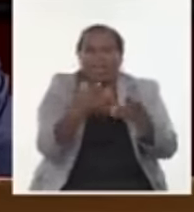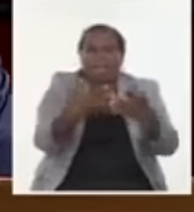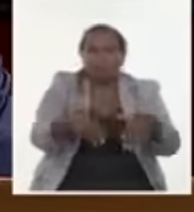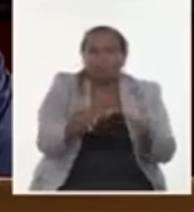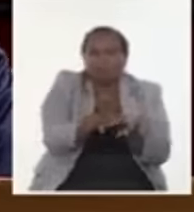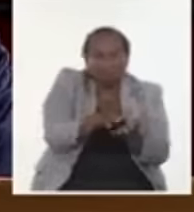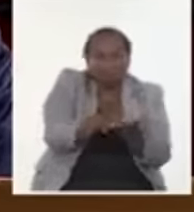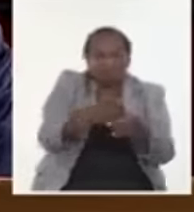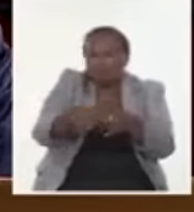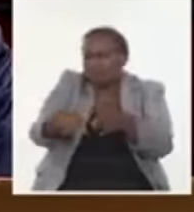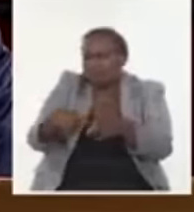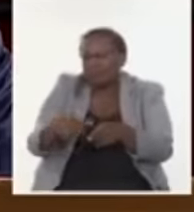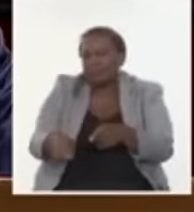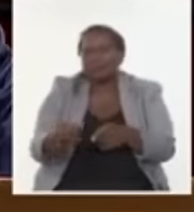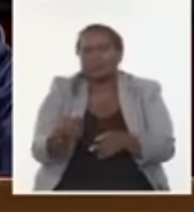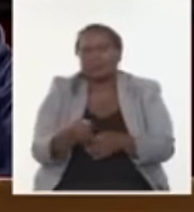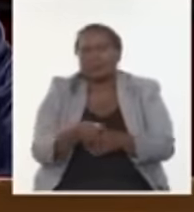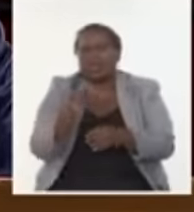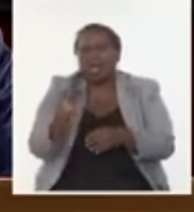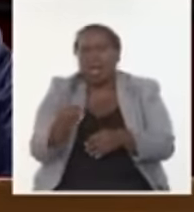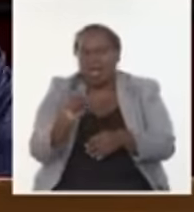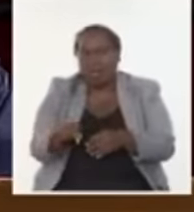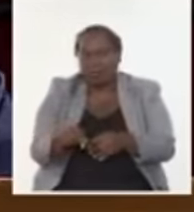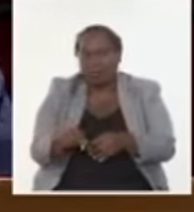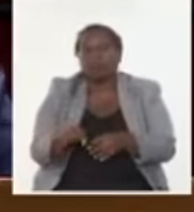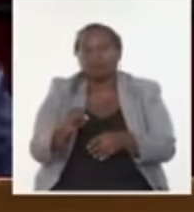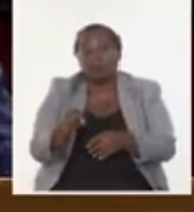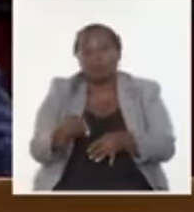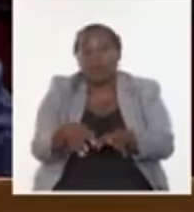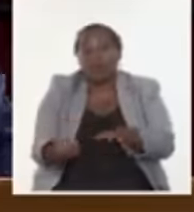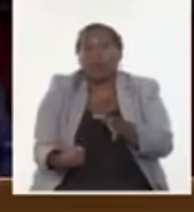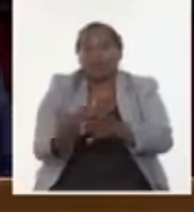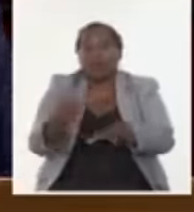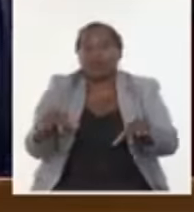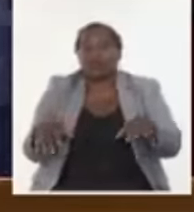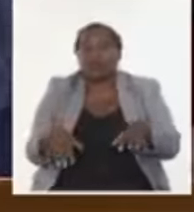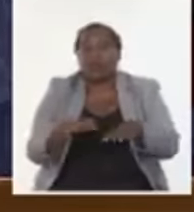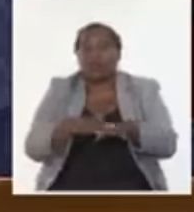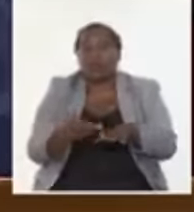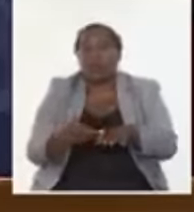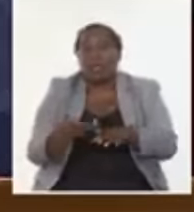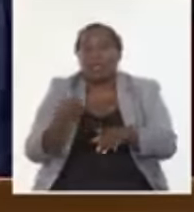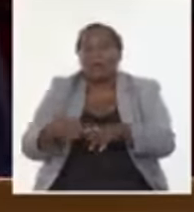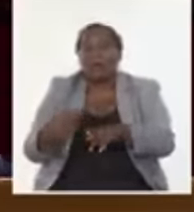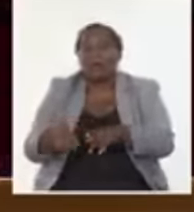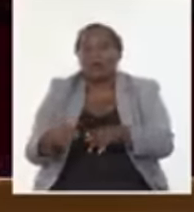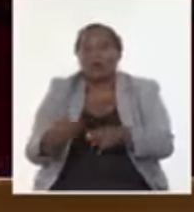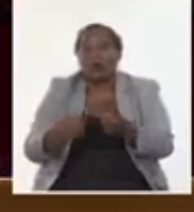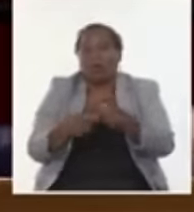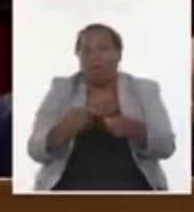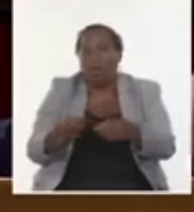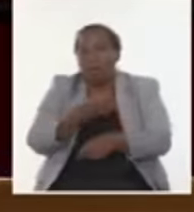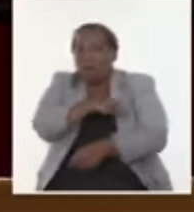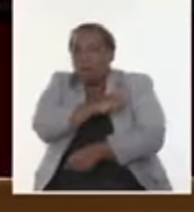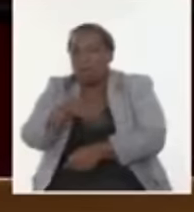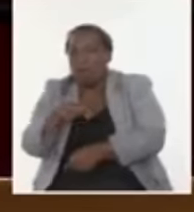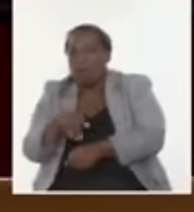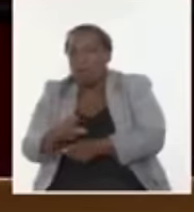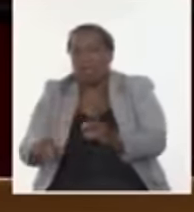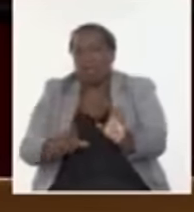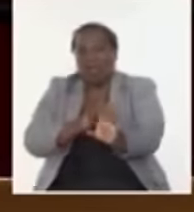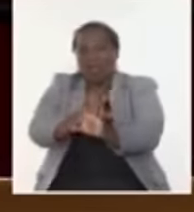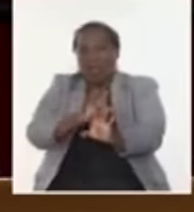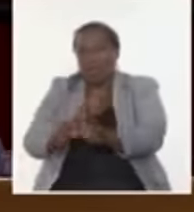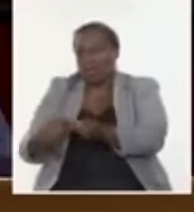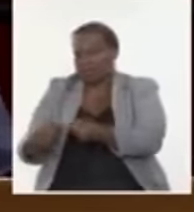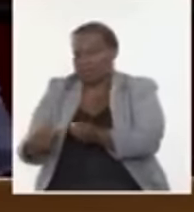realmente se generan causas y condiciones para que después salgan esos mismos productos que debían ir al pueblo a revendedores en la